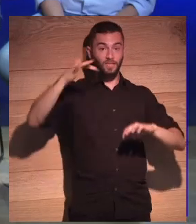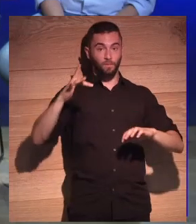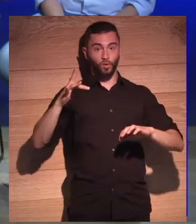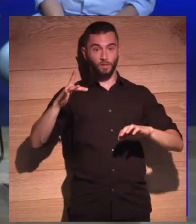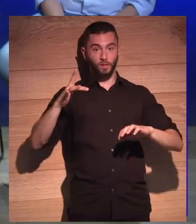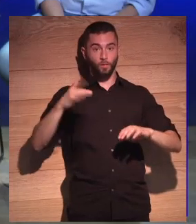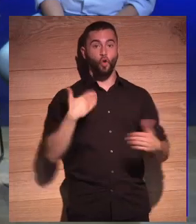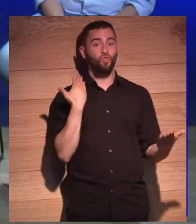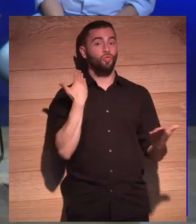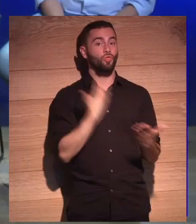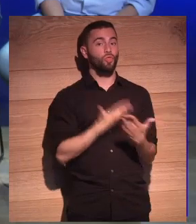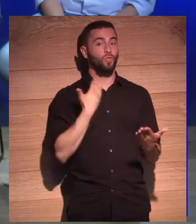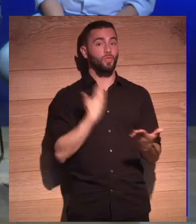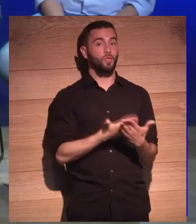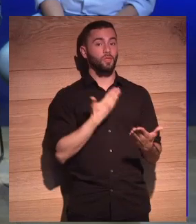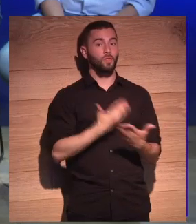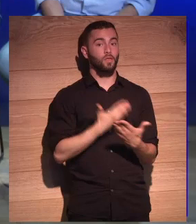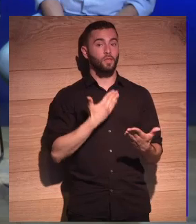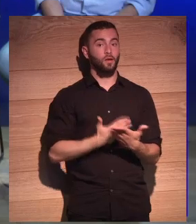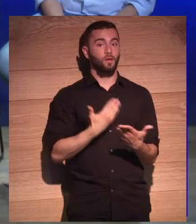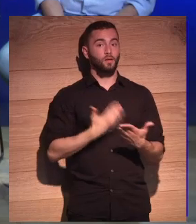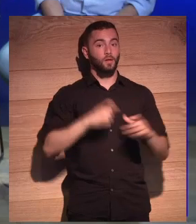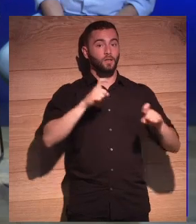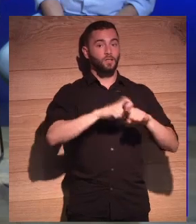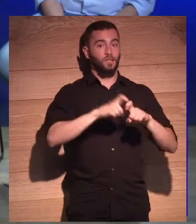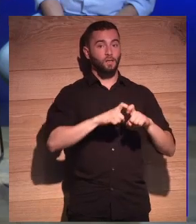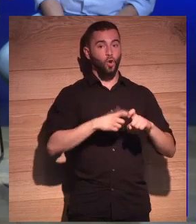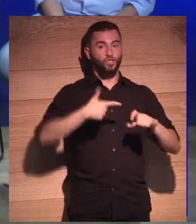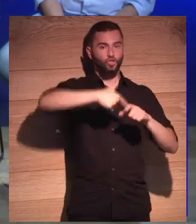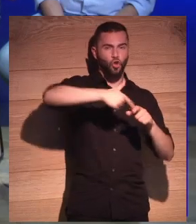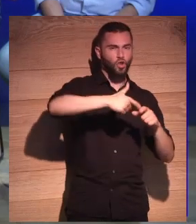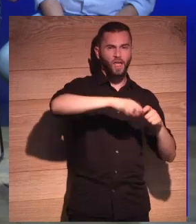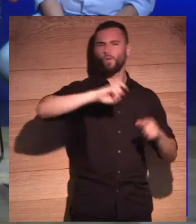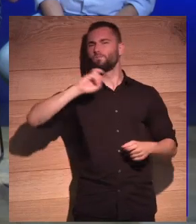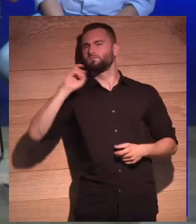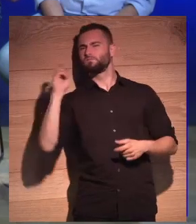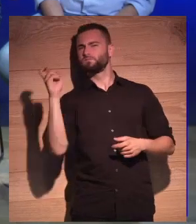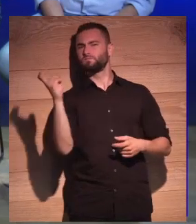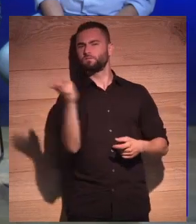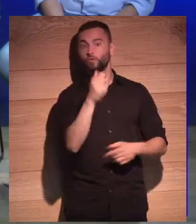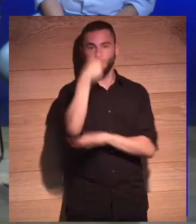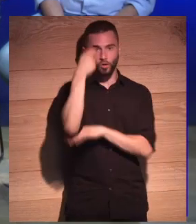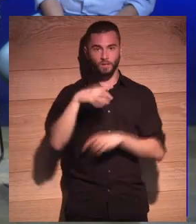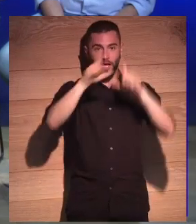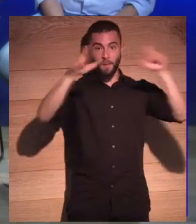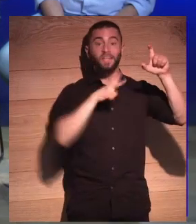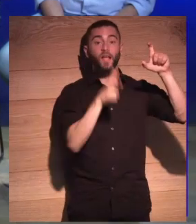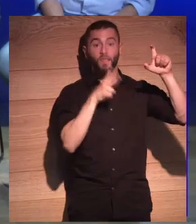el certificado en todos los tipos de soldadura que quieras hacer. Es una empresa de